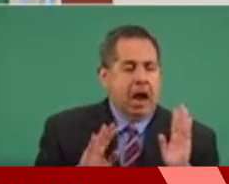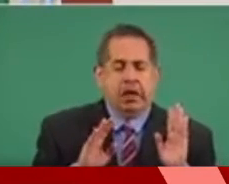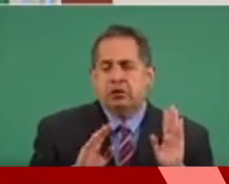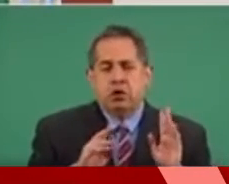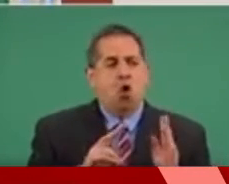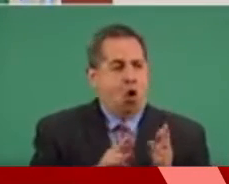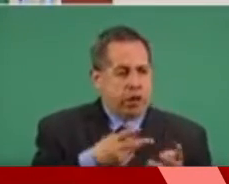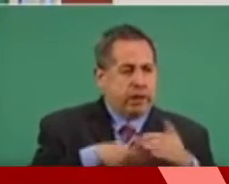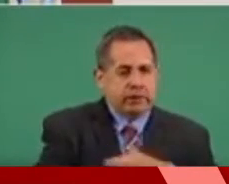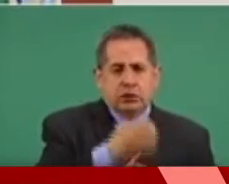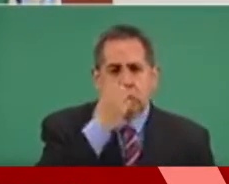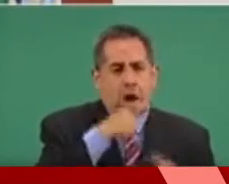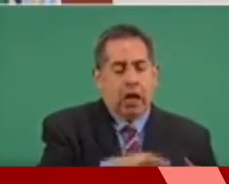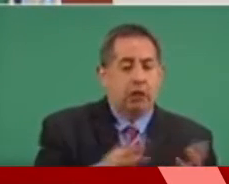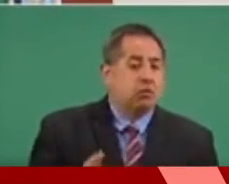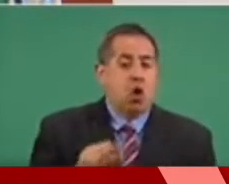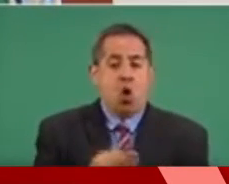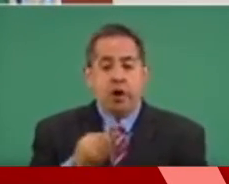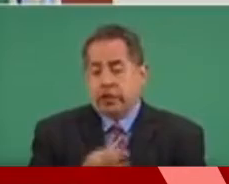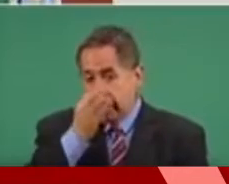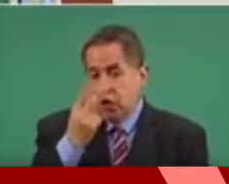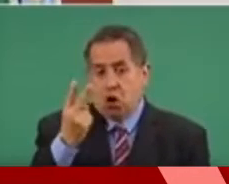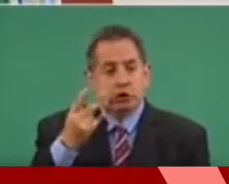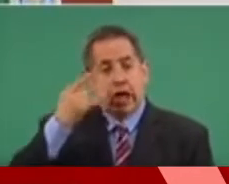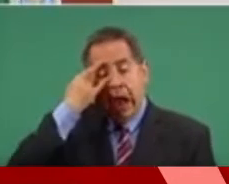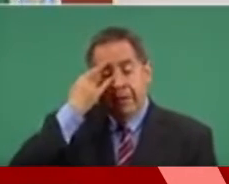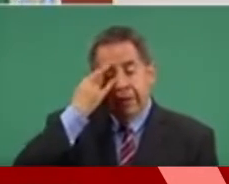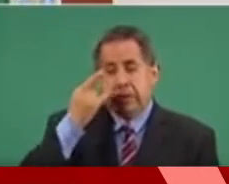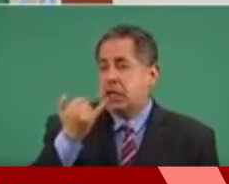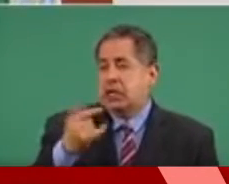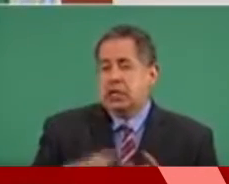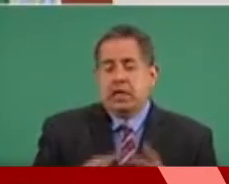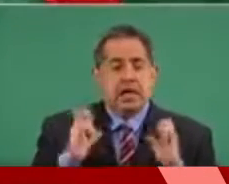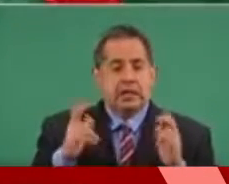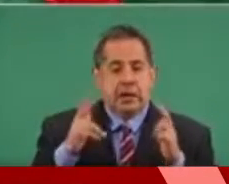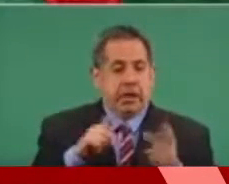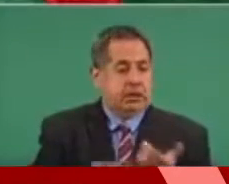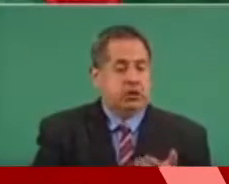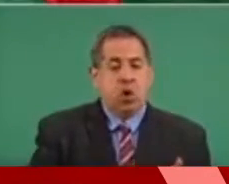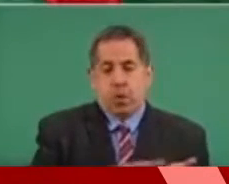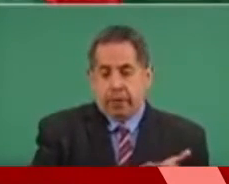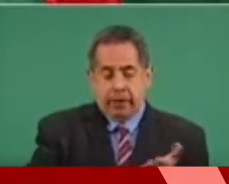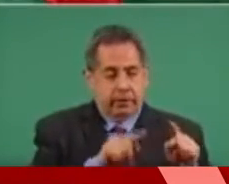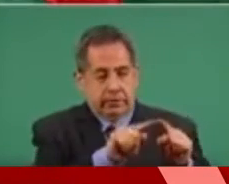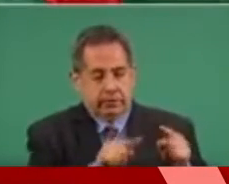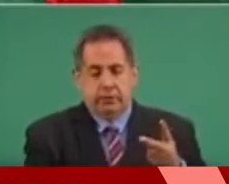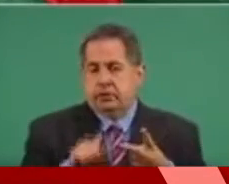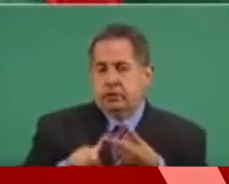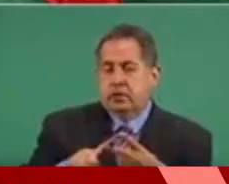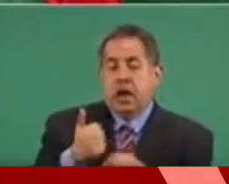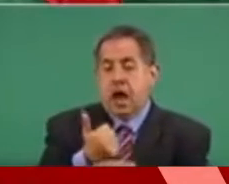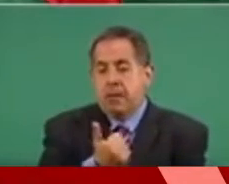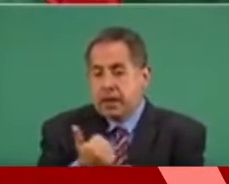en este momento de dos estados en verde campeche y chiapas y cuando está en amarillo se